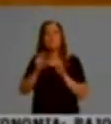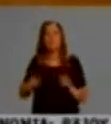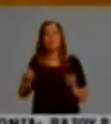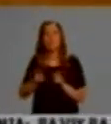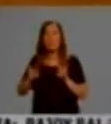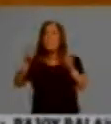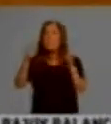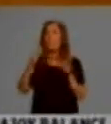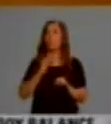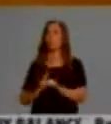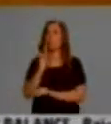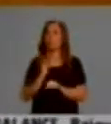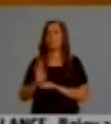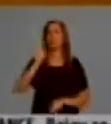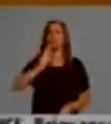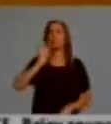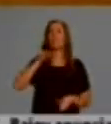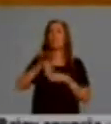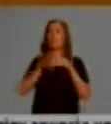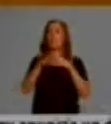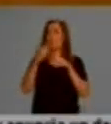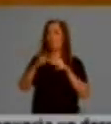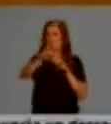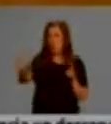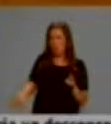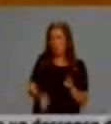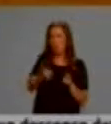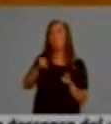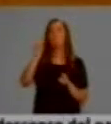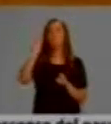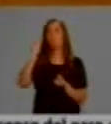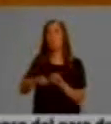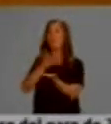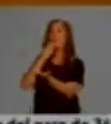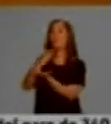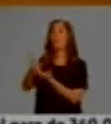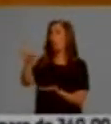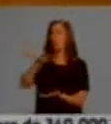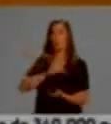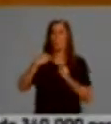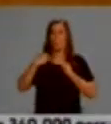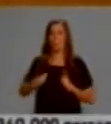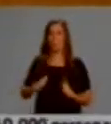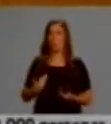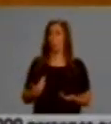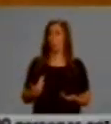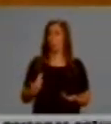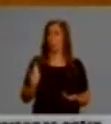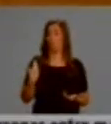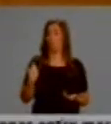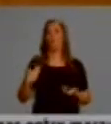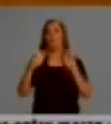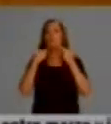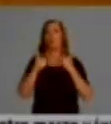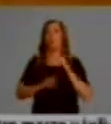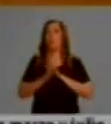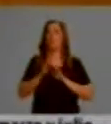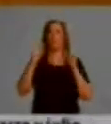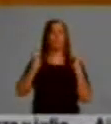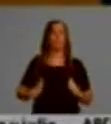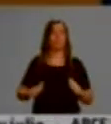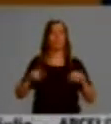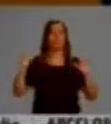investigación sobre la financiación irregular de los partidos políticos, que también nos han denegado la última en la Diputación